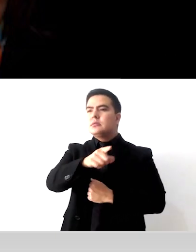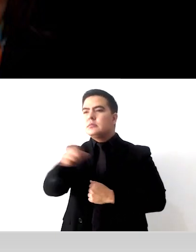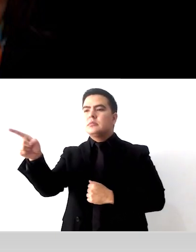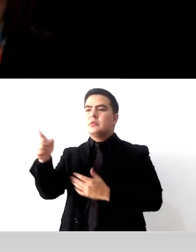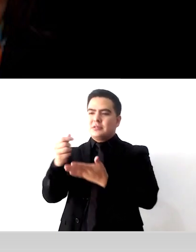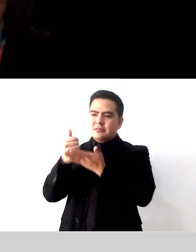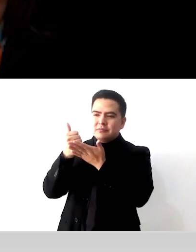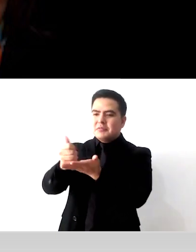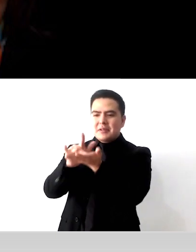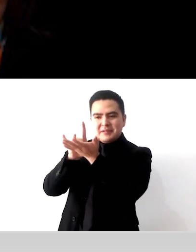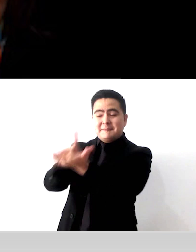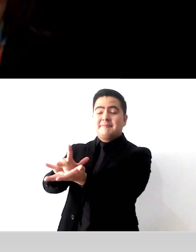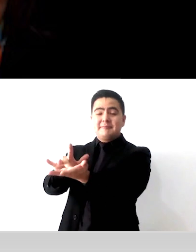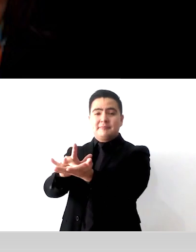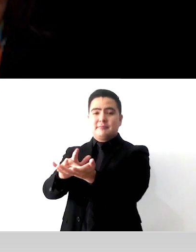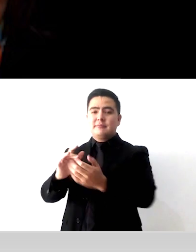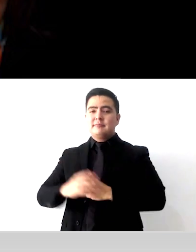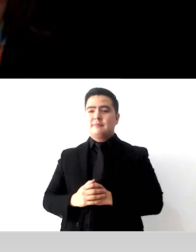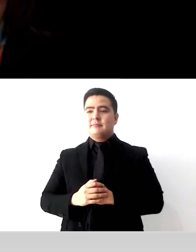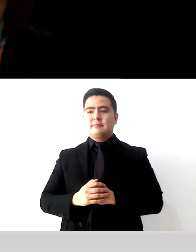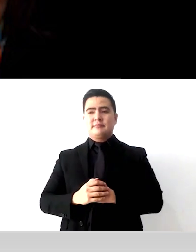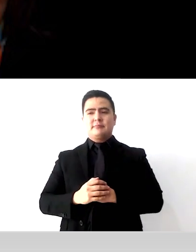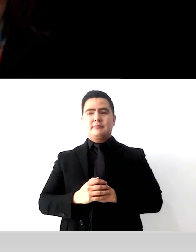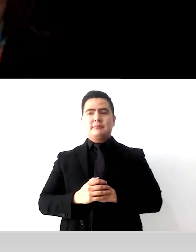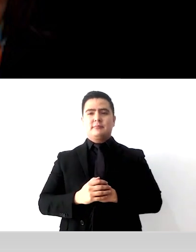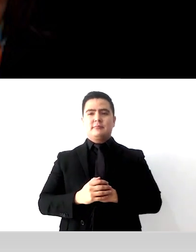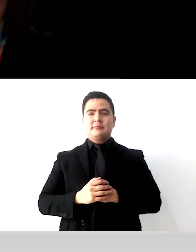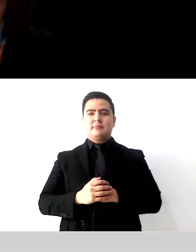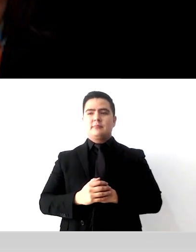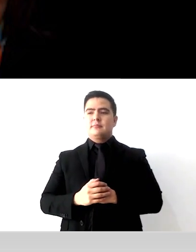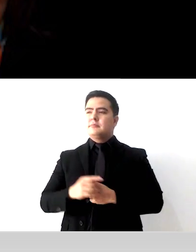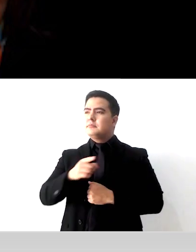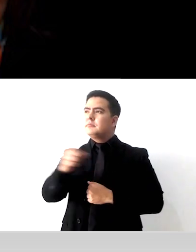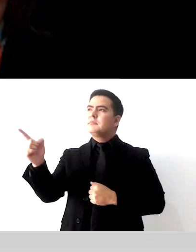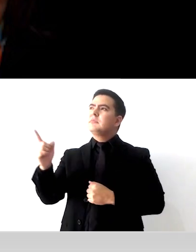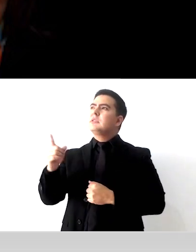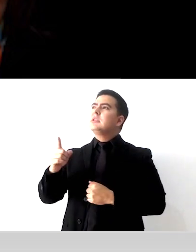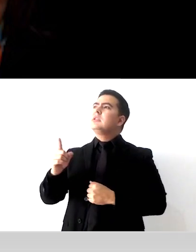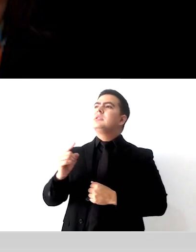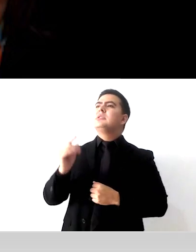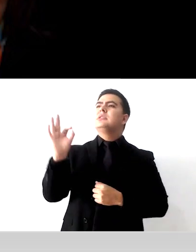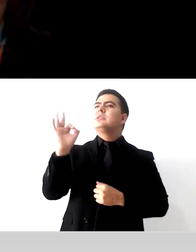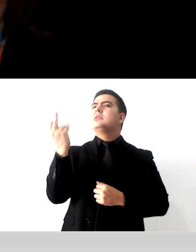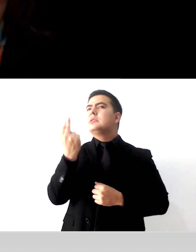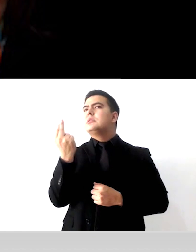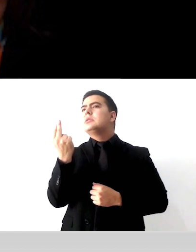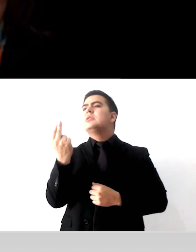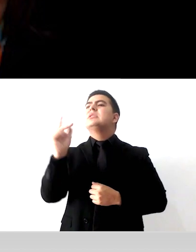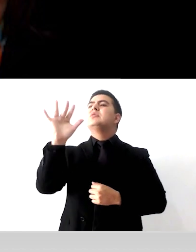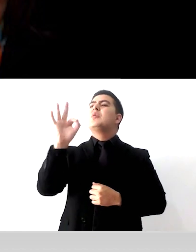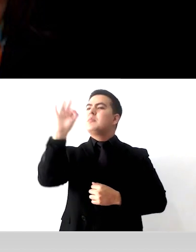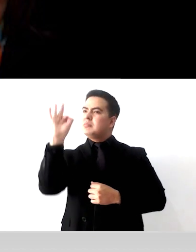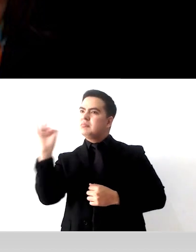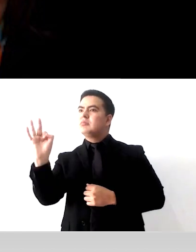género a nivel municipal, vertical, horizontal, o sea, presidencias municipales y todos los cargos, 50%, 50%, que no se